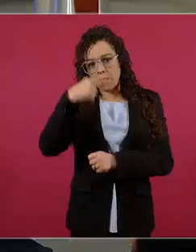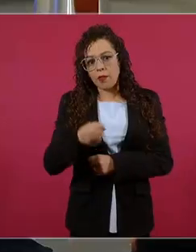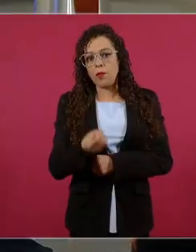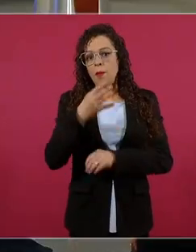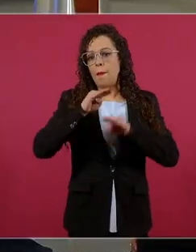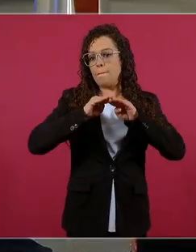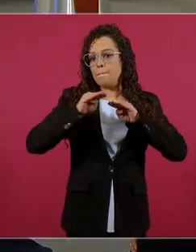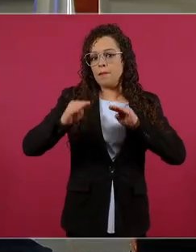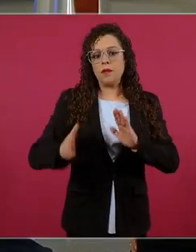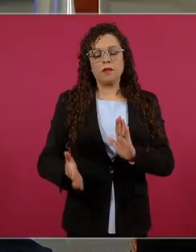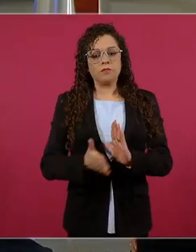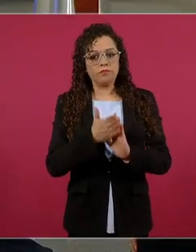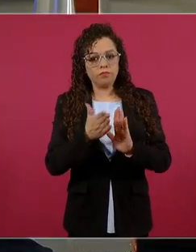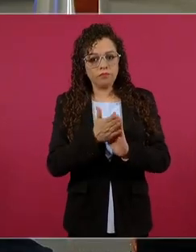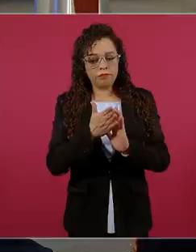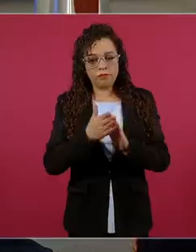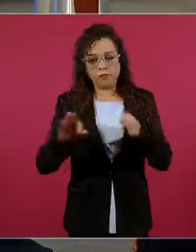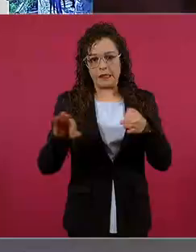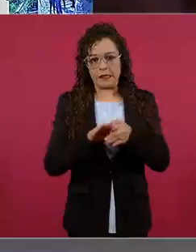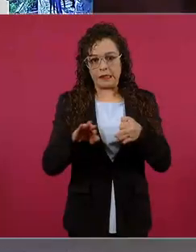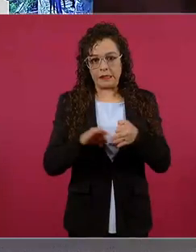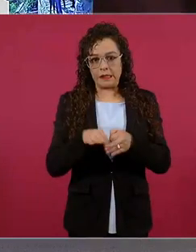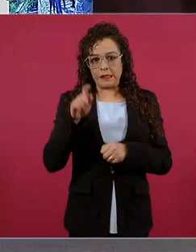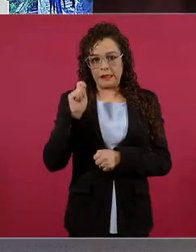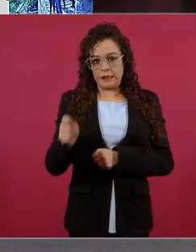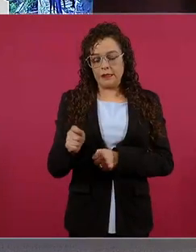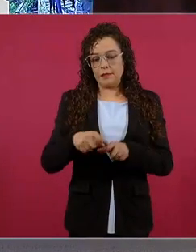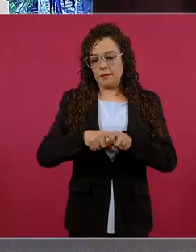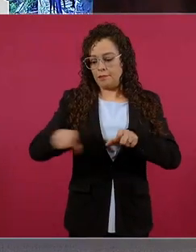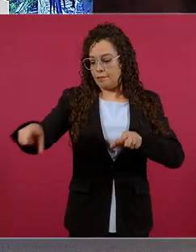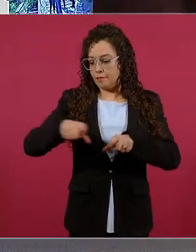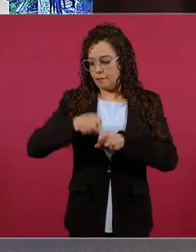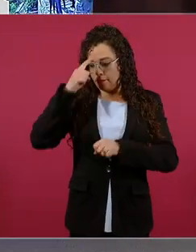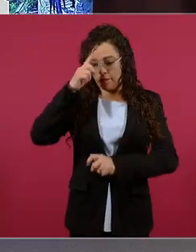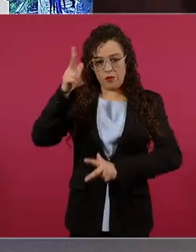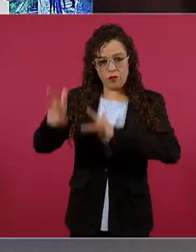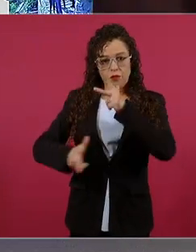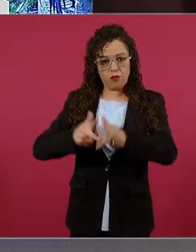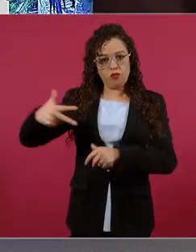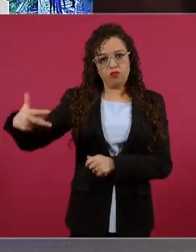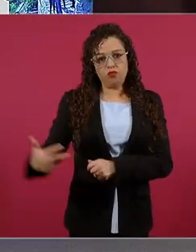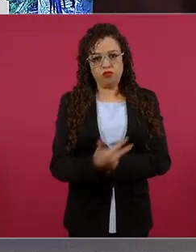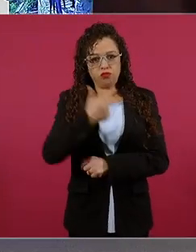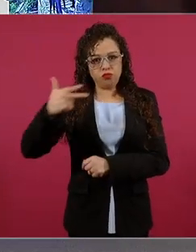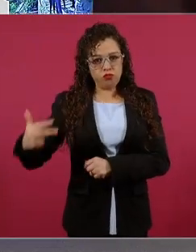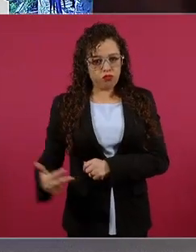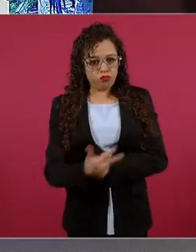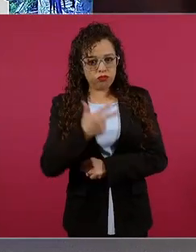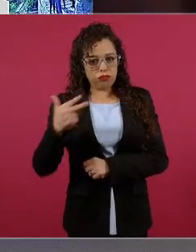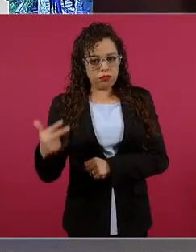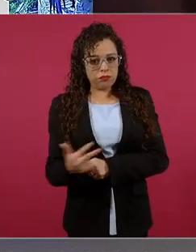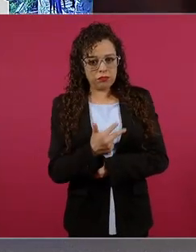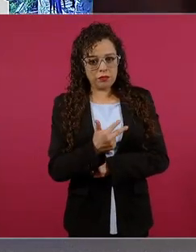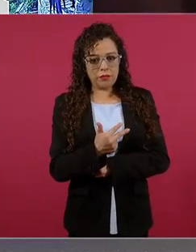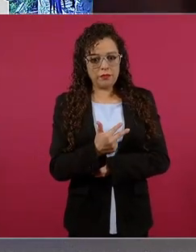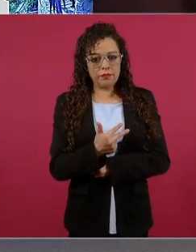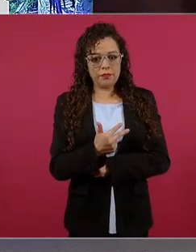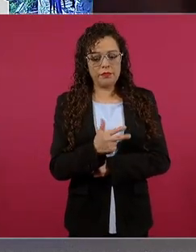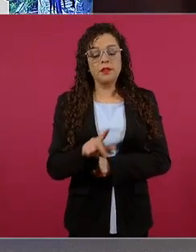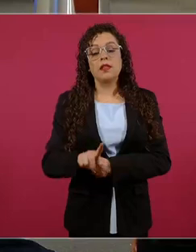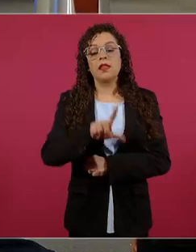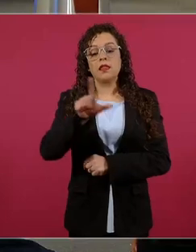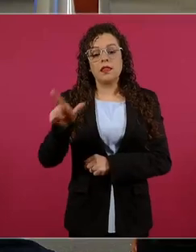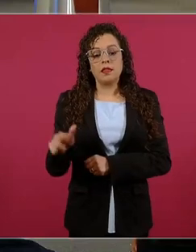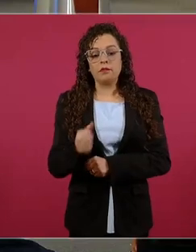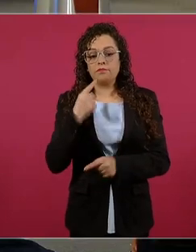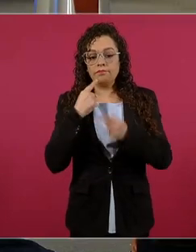el derecho de vía. Y entonces, sobre esas mediciones que se hicieron con ellos, se determinó efectivamente